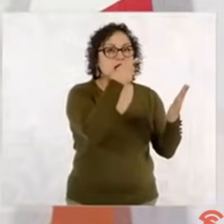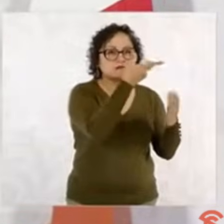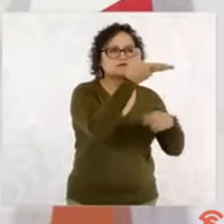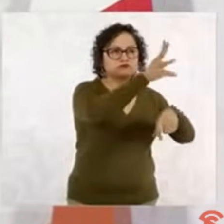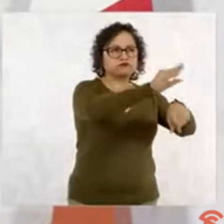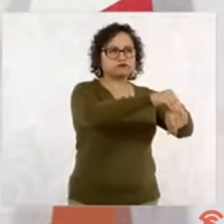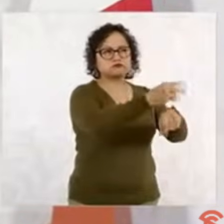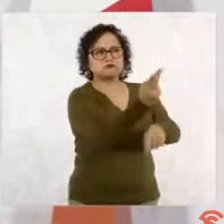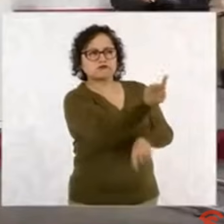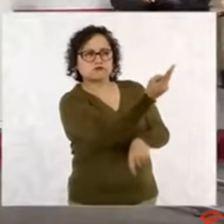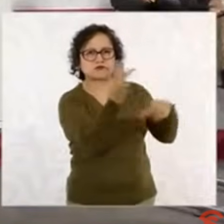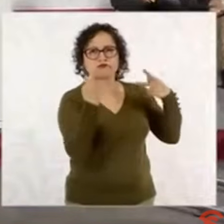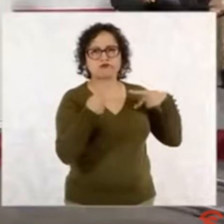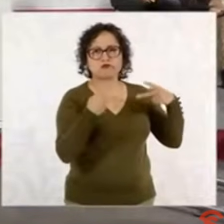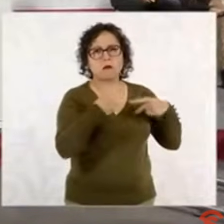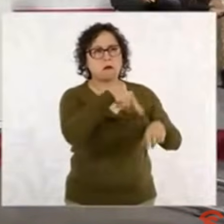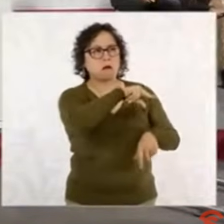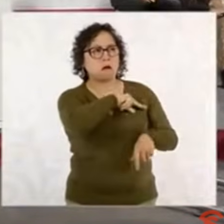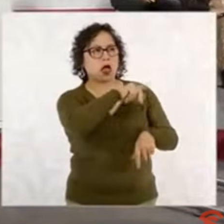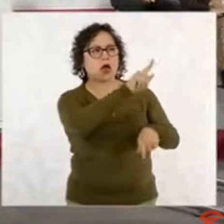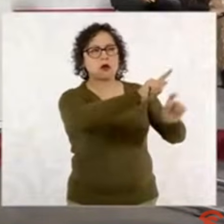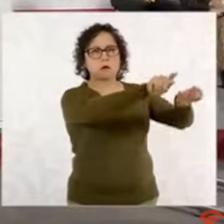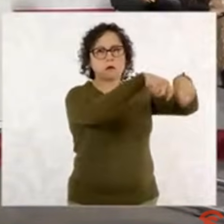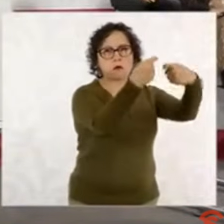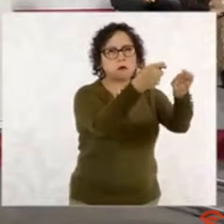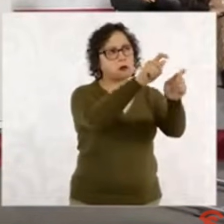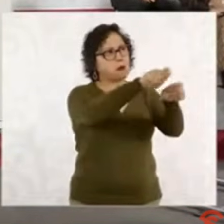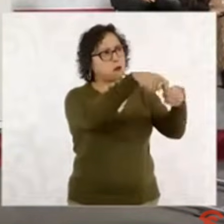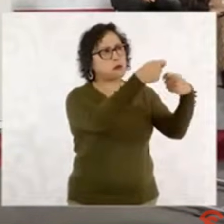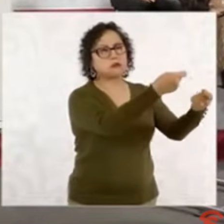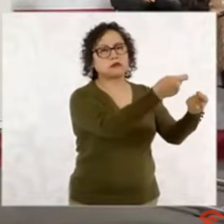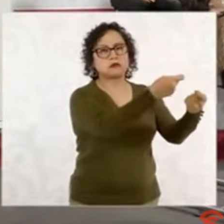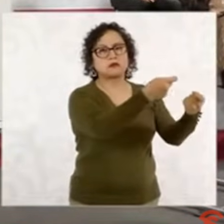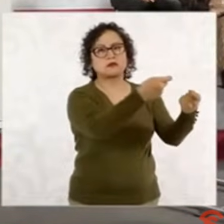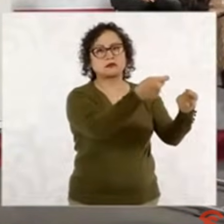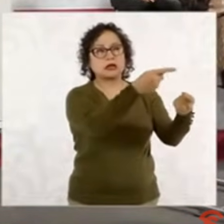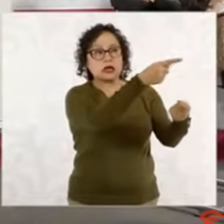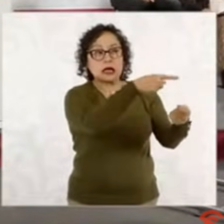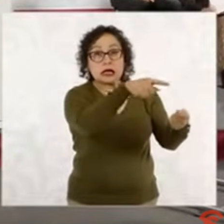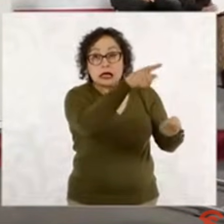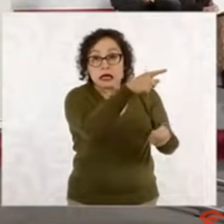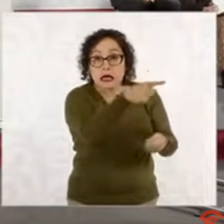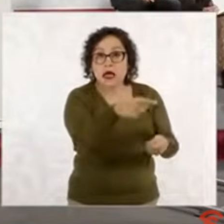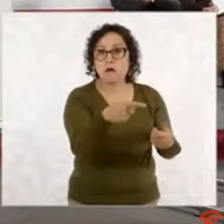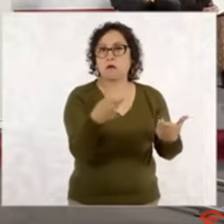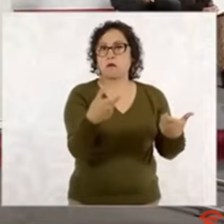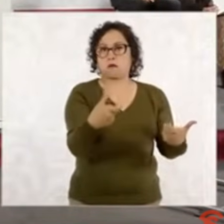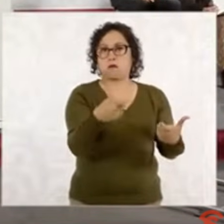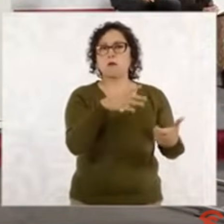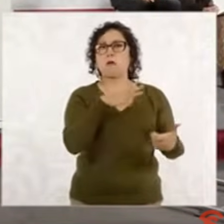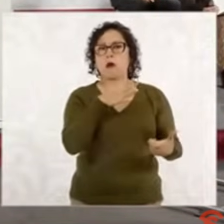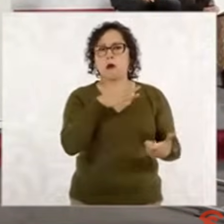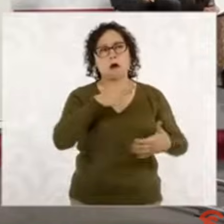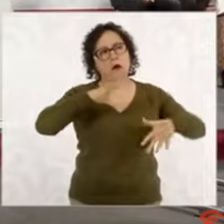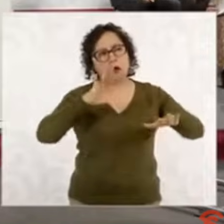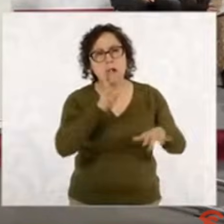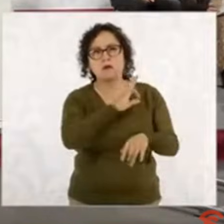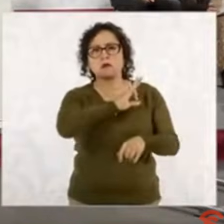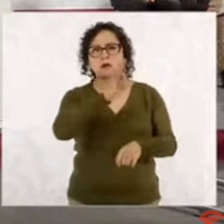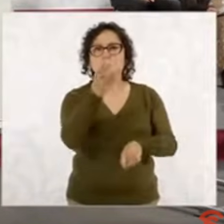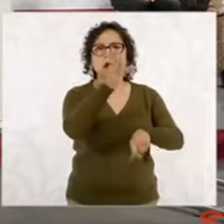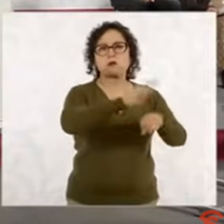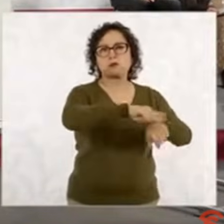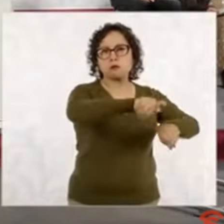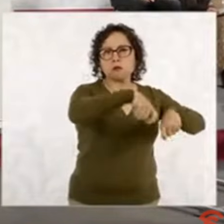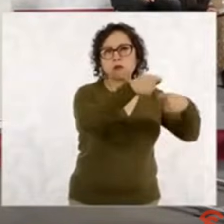tenía recursos económicos o quien tiene recursos económicos, pues acumula uno o muchos títulos de concesión y con ello